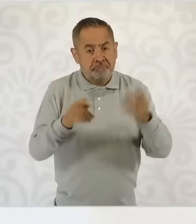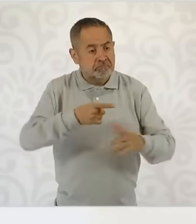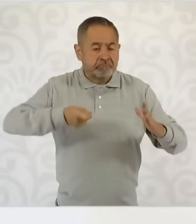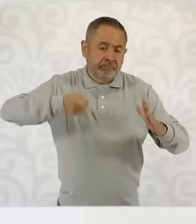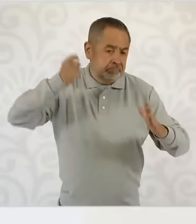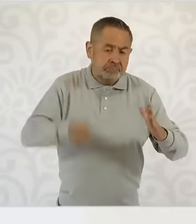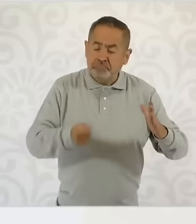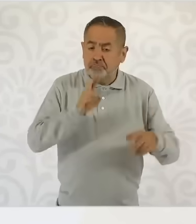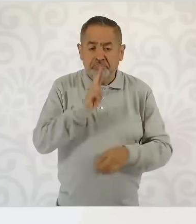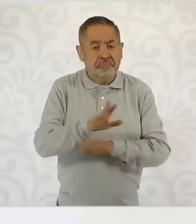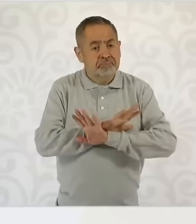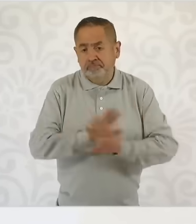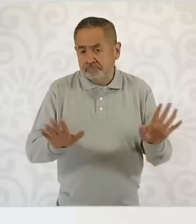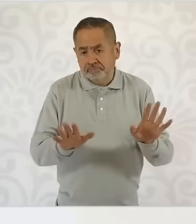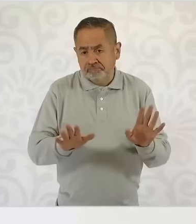resultado muy importante,